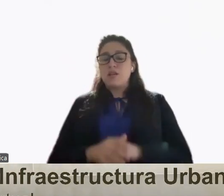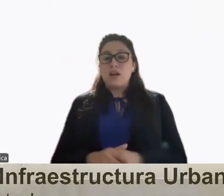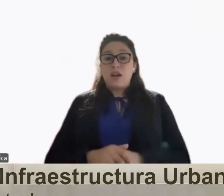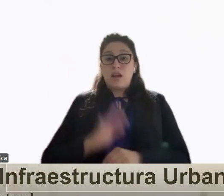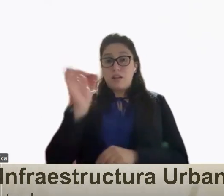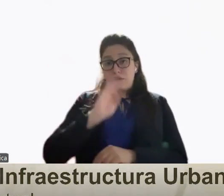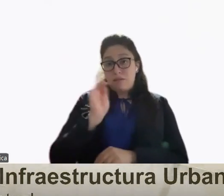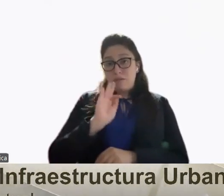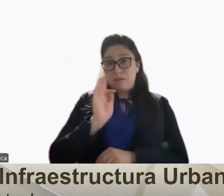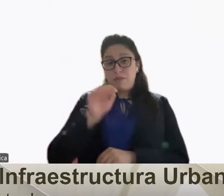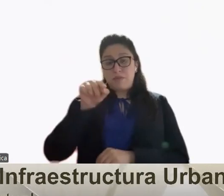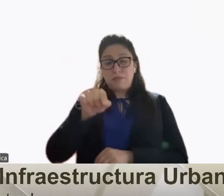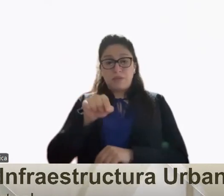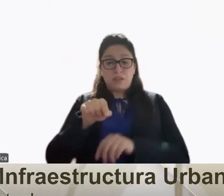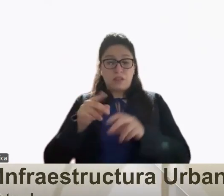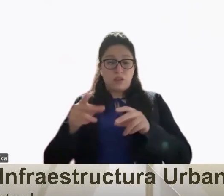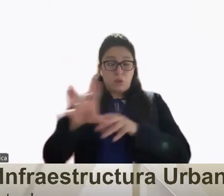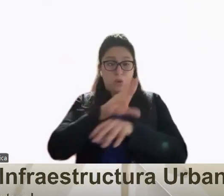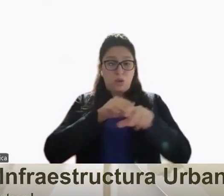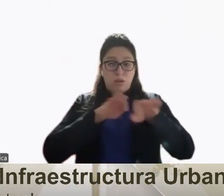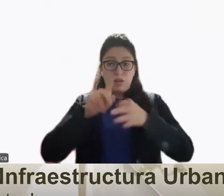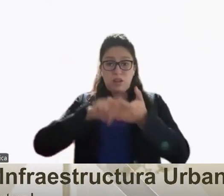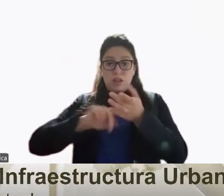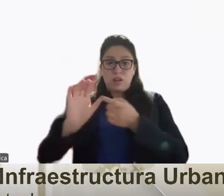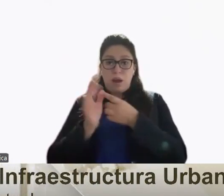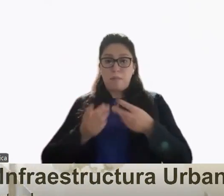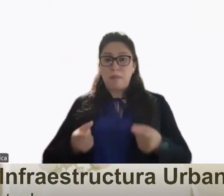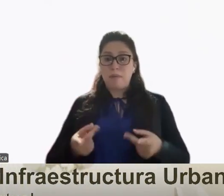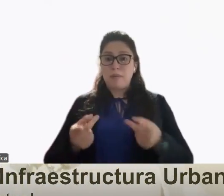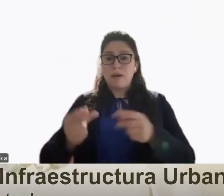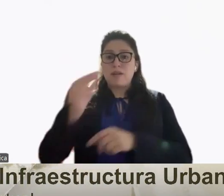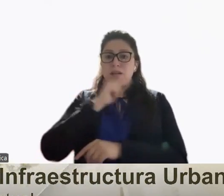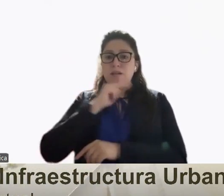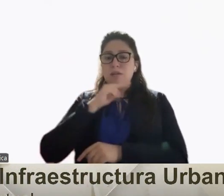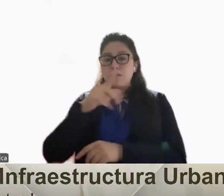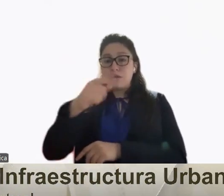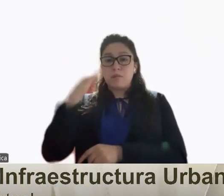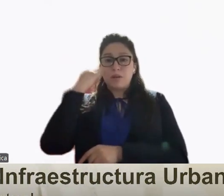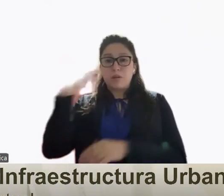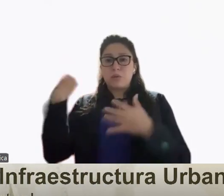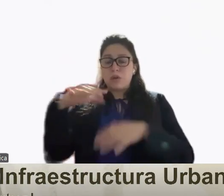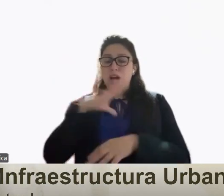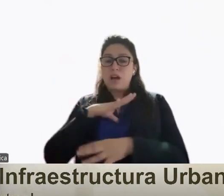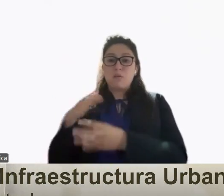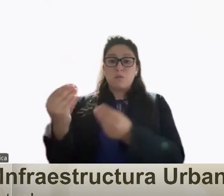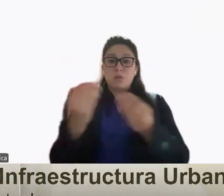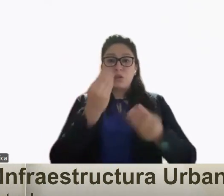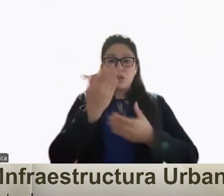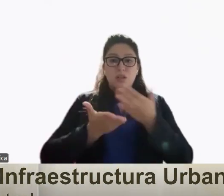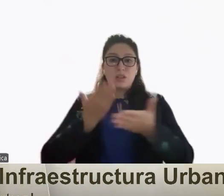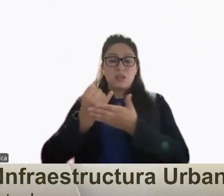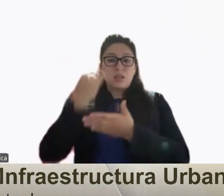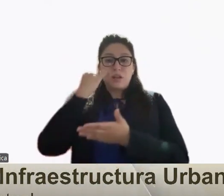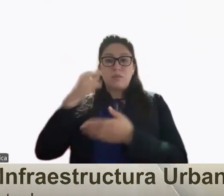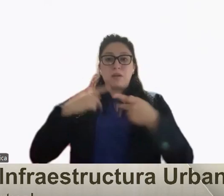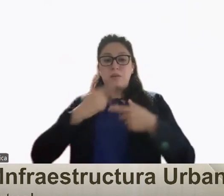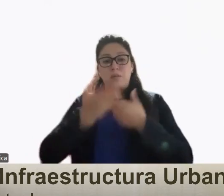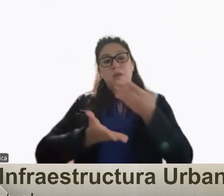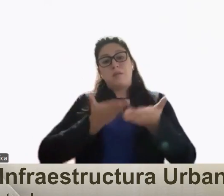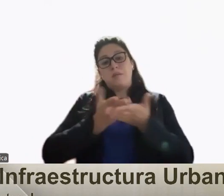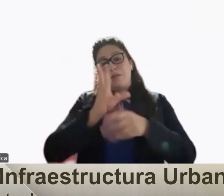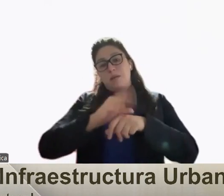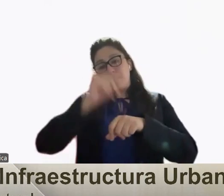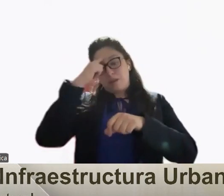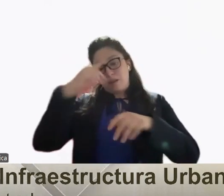sacar el rezago, pues entonces tenemos un gran reto por delante, porque tenemos un montón de solicitudes pendientes